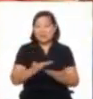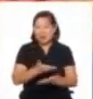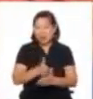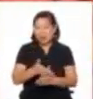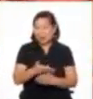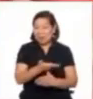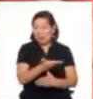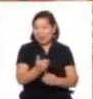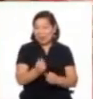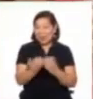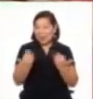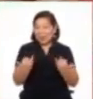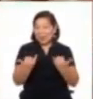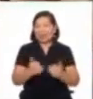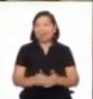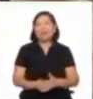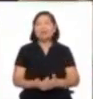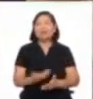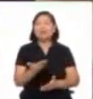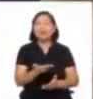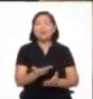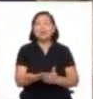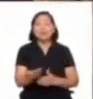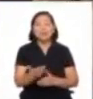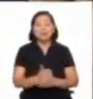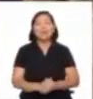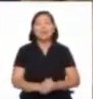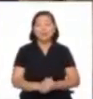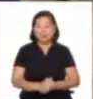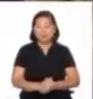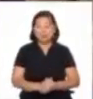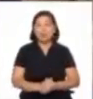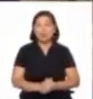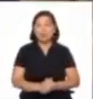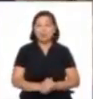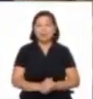compartir el día de hoy. Adelante en estudios con ustedes.